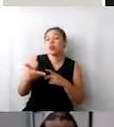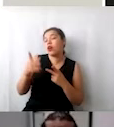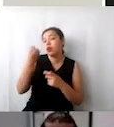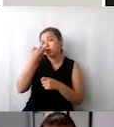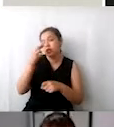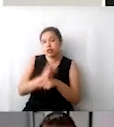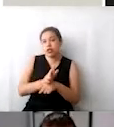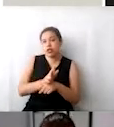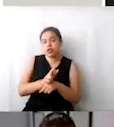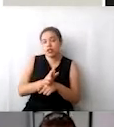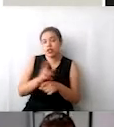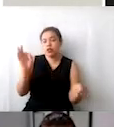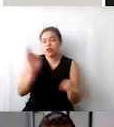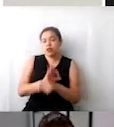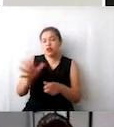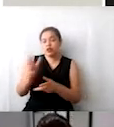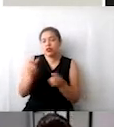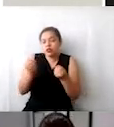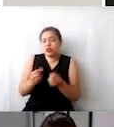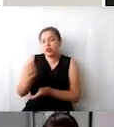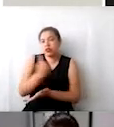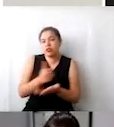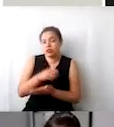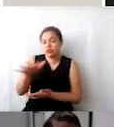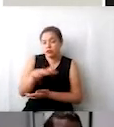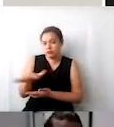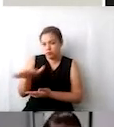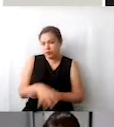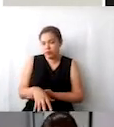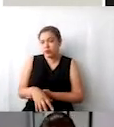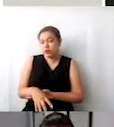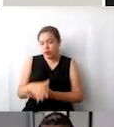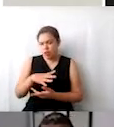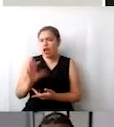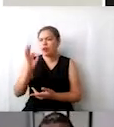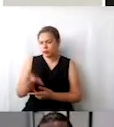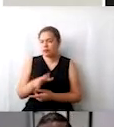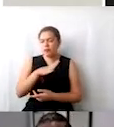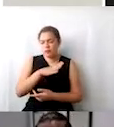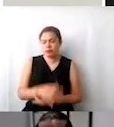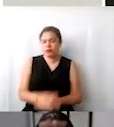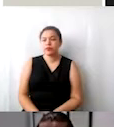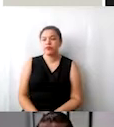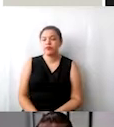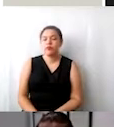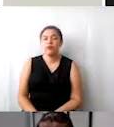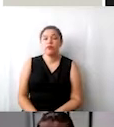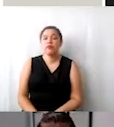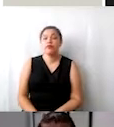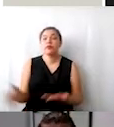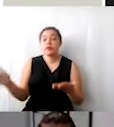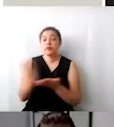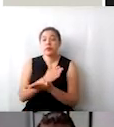Secretaría de Protección y Seguridad Ciudadana. Eso es un elemento, ¿no? Tiene autorización. Y además suministra los equipos